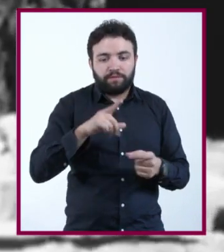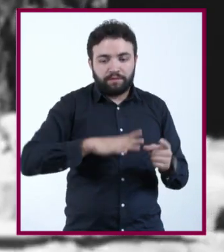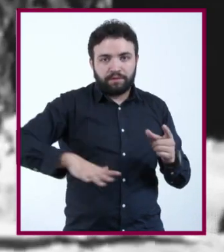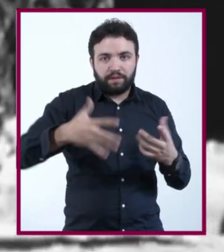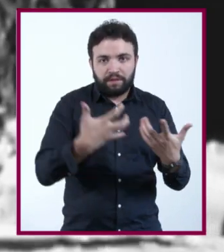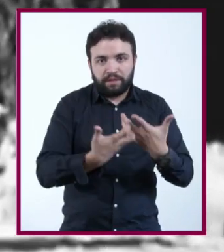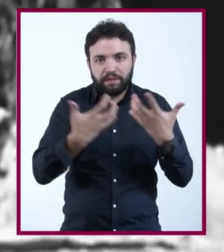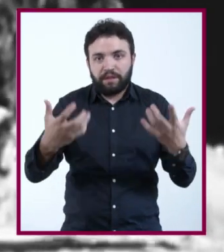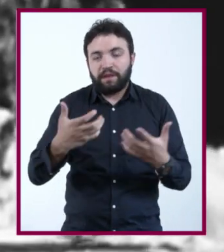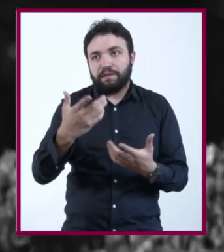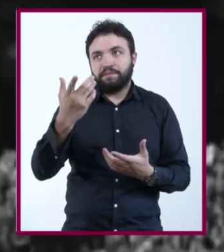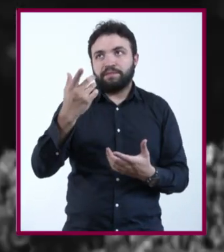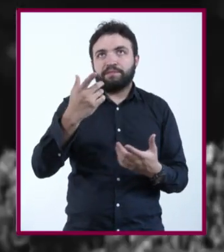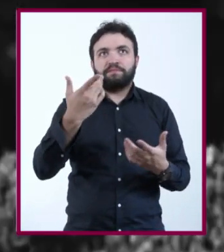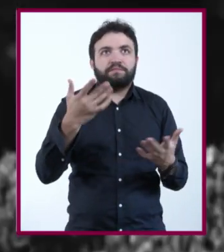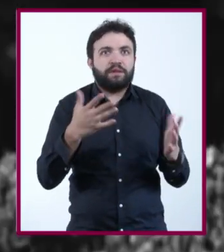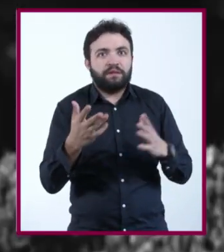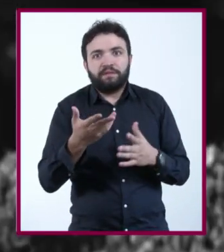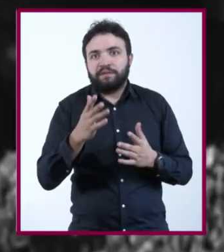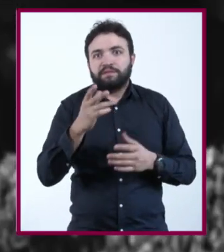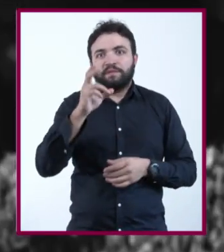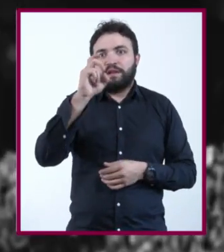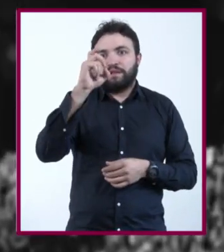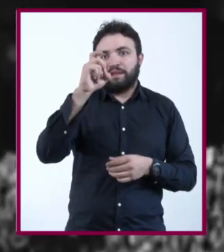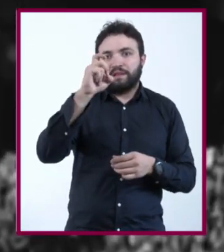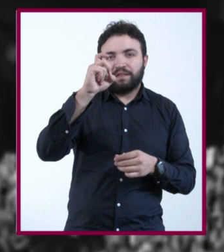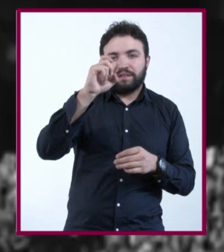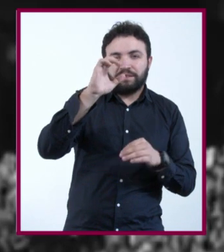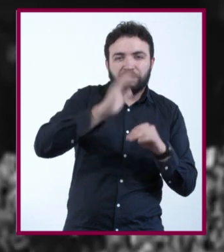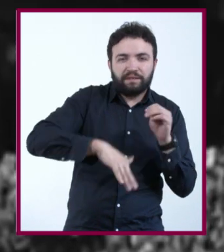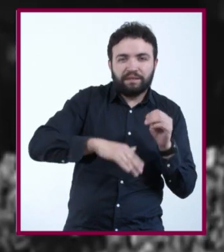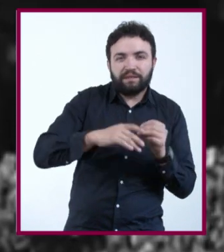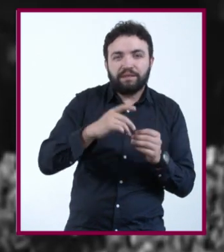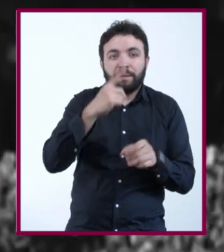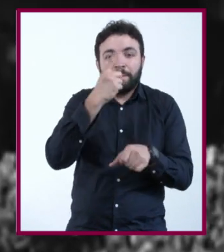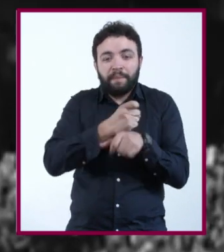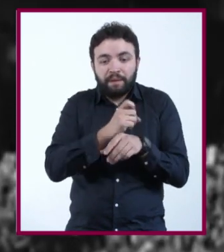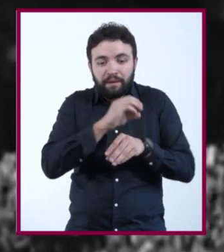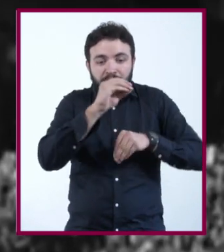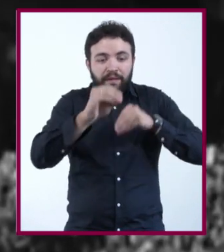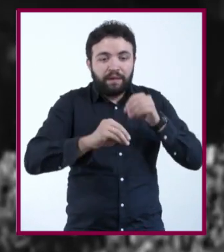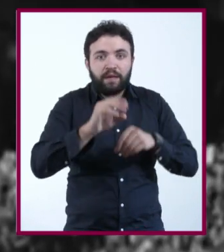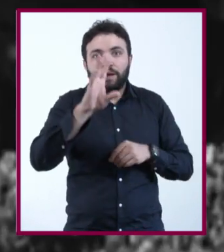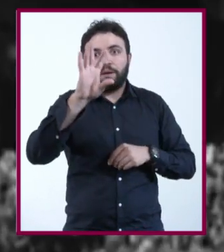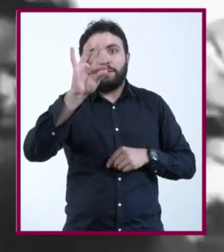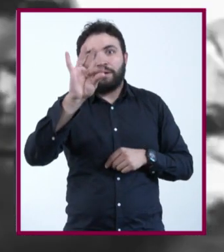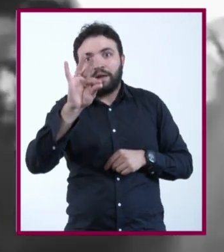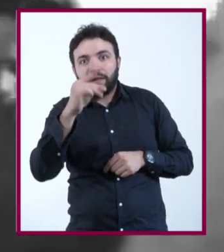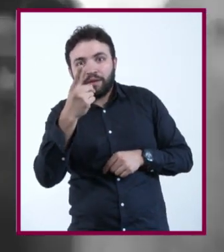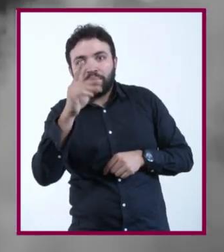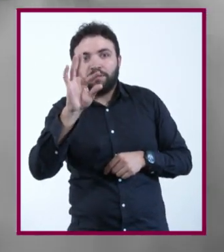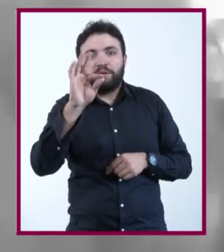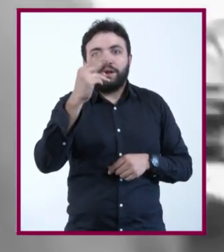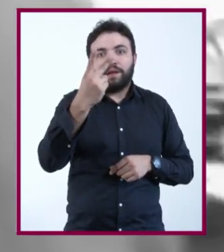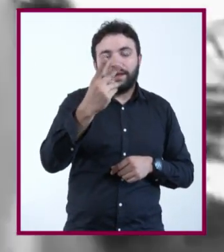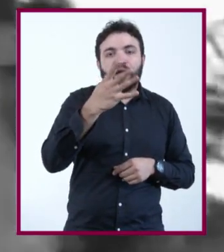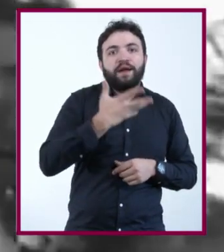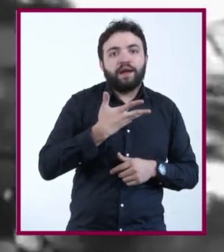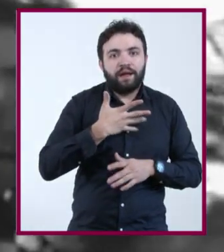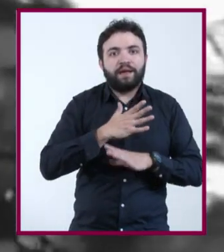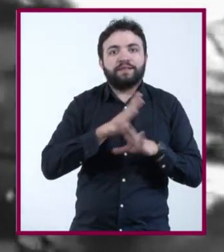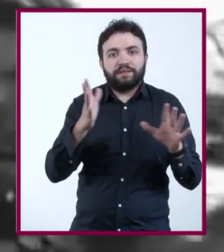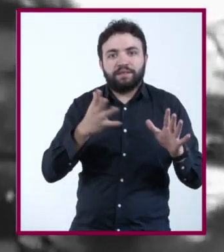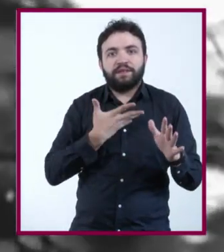finales de los 30, pone la primera piedra, supongo que entre el 41, 42, tenemos ahí algunos